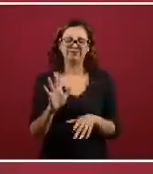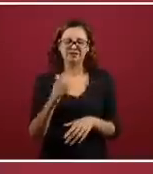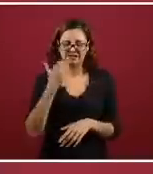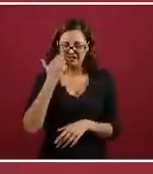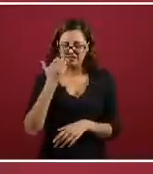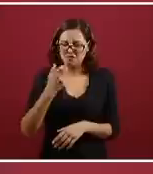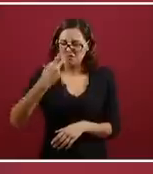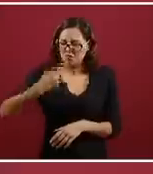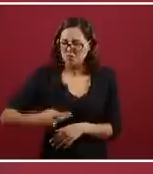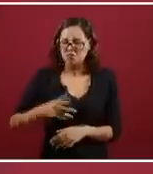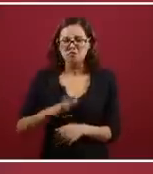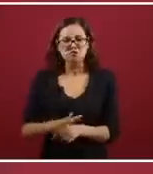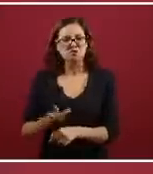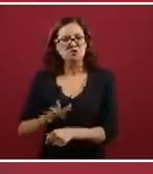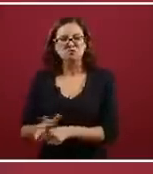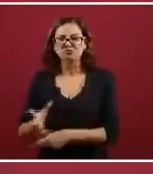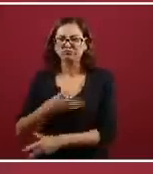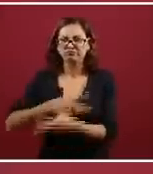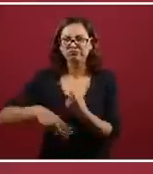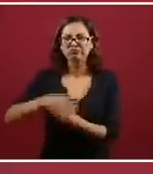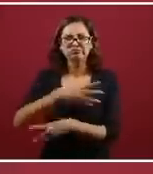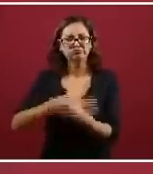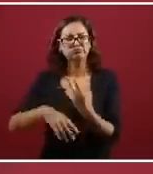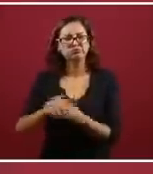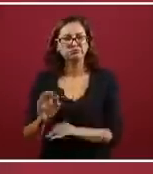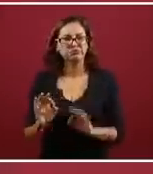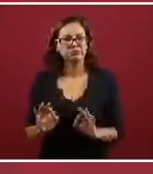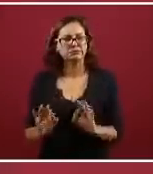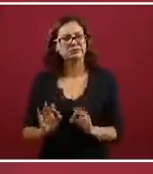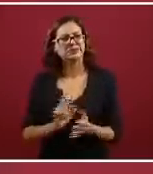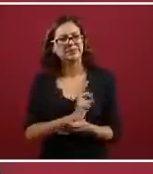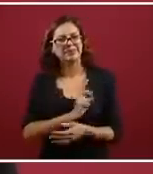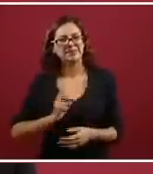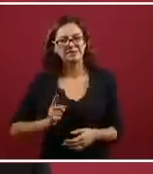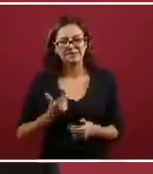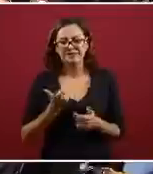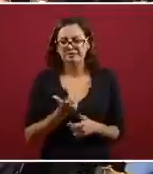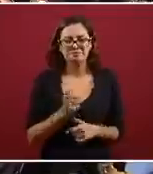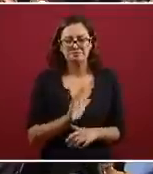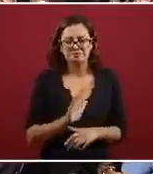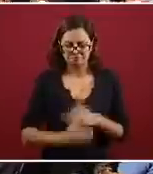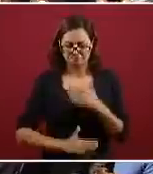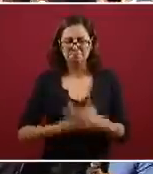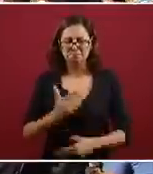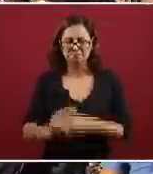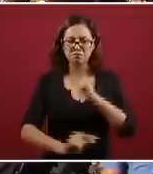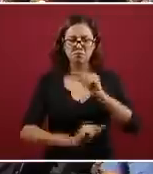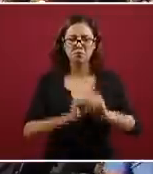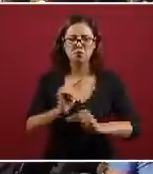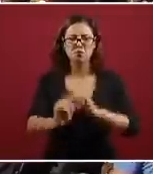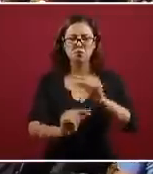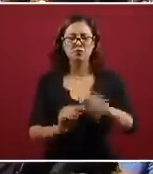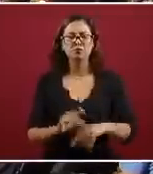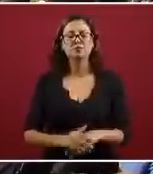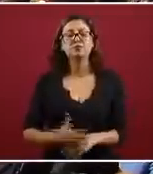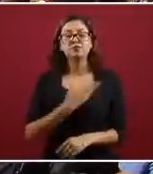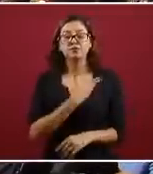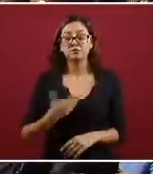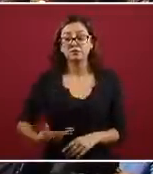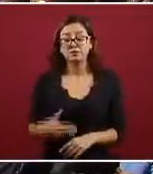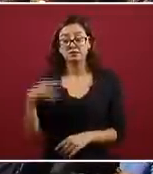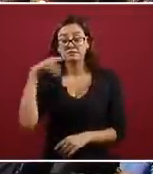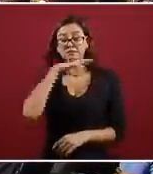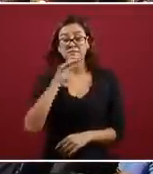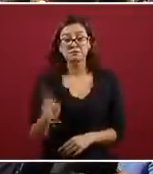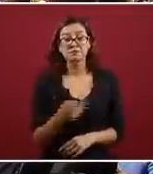sanas. Entonces, ahí vamos, poco a poco. Señor presidente, y rapidísimo, ayer